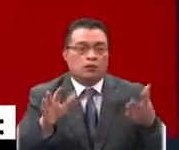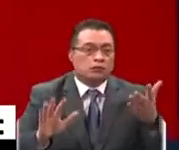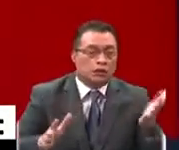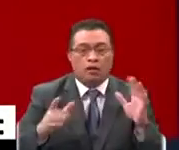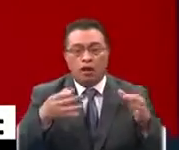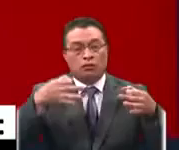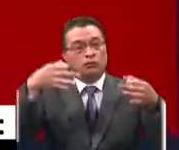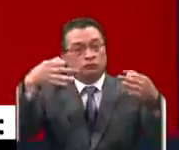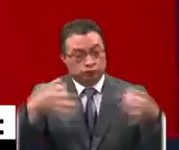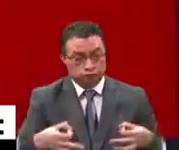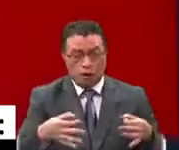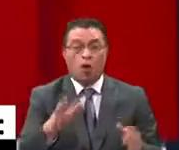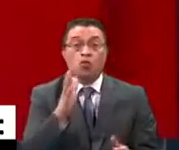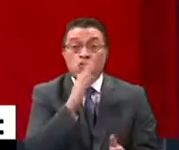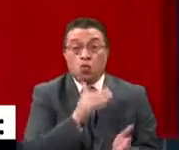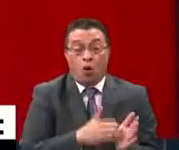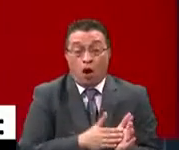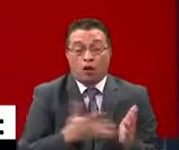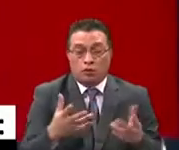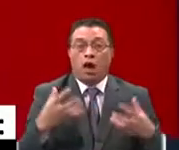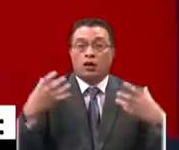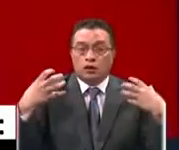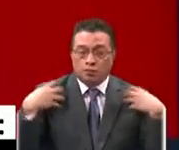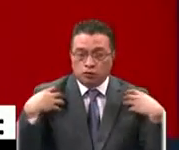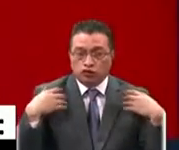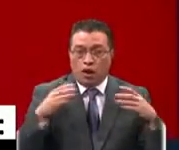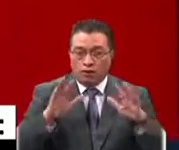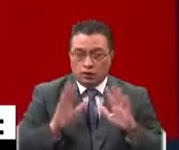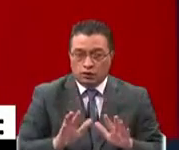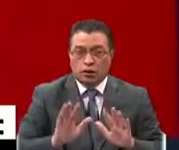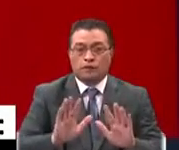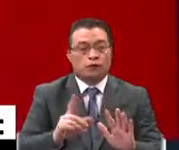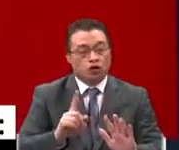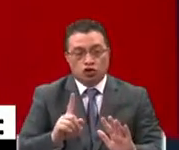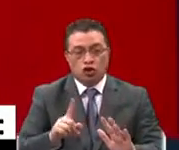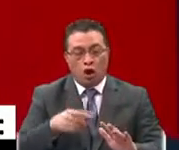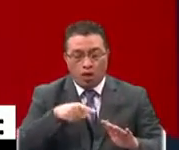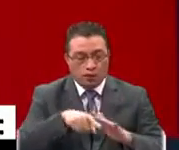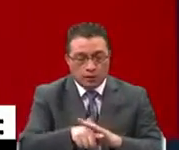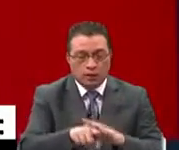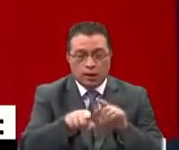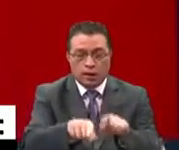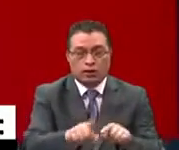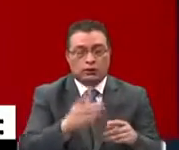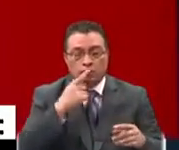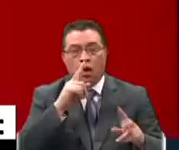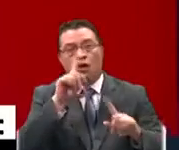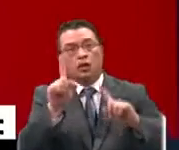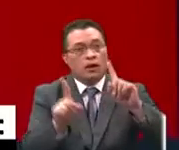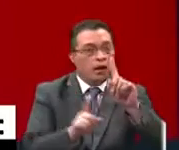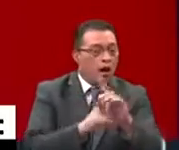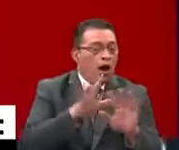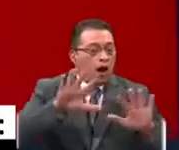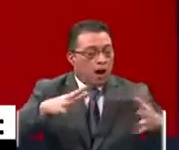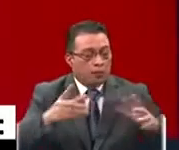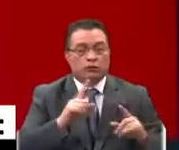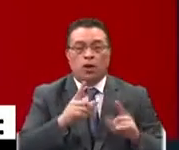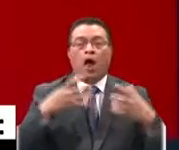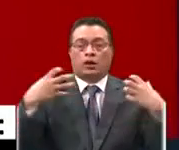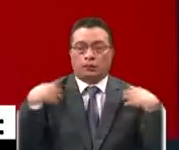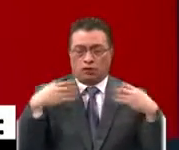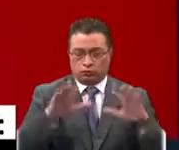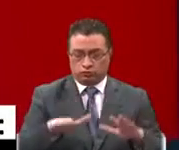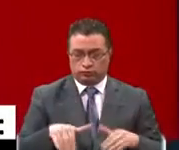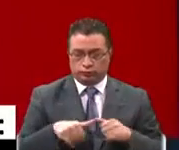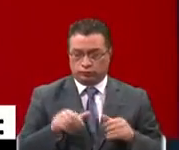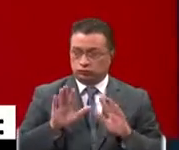existe ningún hecho concreto. Por lo tanto, lo responsable de hacer es no referirse a algo especulativo. Eso creo yo que es lo responsable de